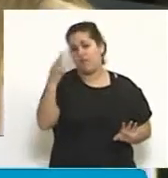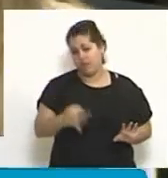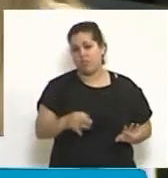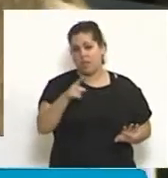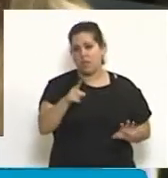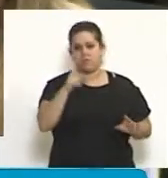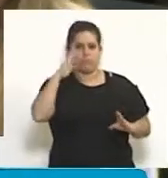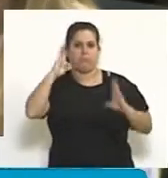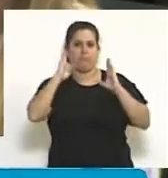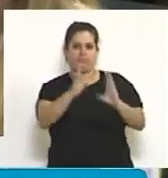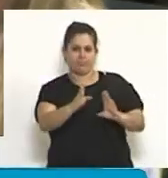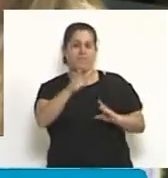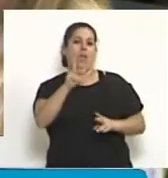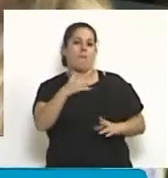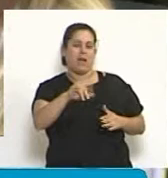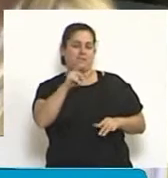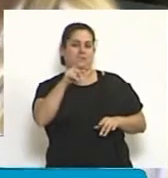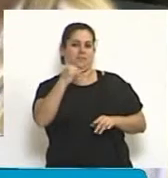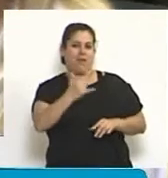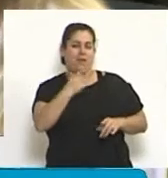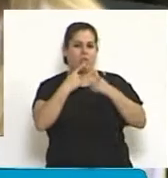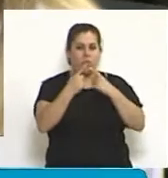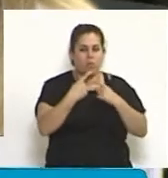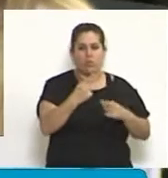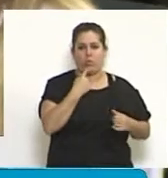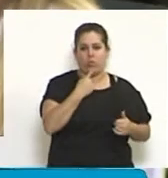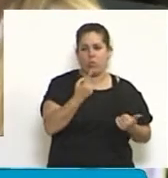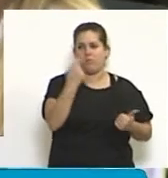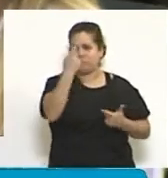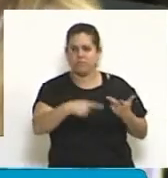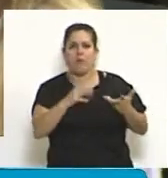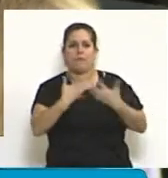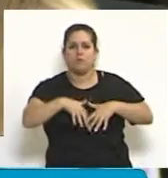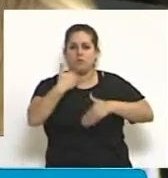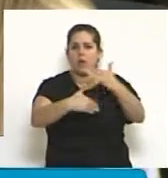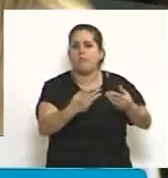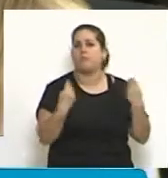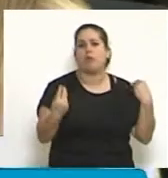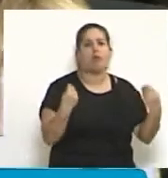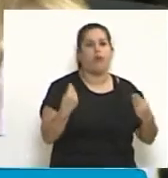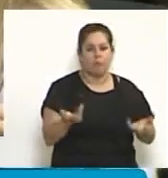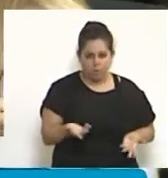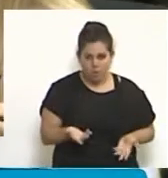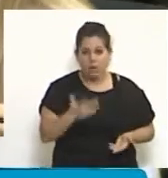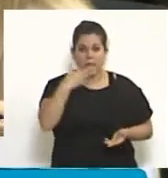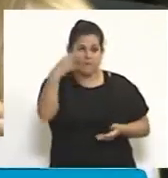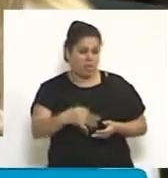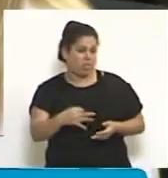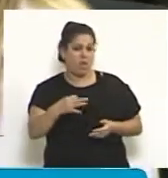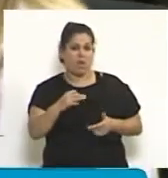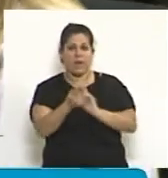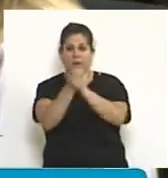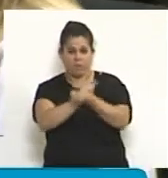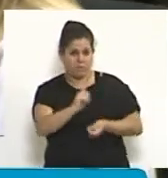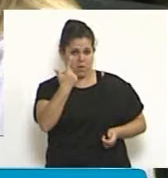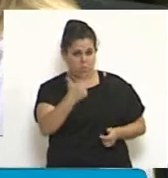duda el foco de los cuestionamientos que hoy existen sobre el funcionamiento de nuestro sistema general de justicia, que queda fuera de la